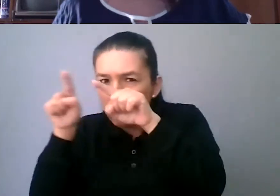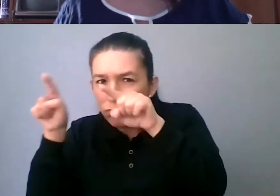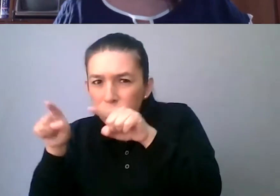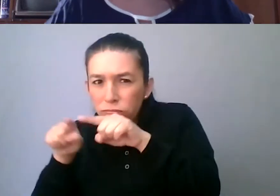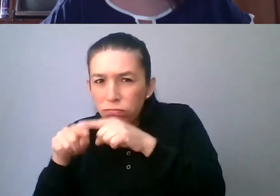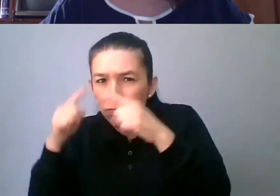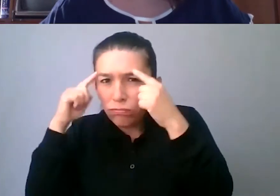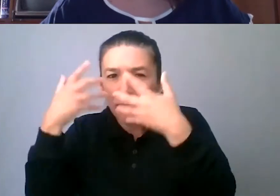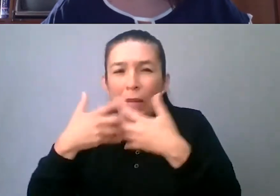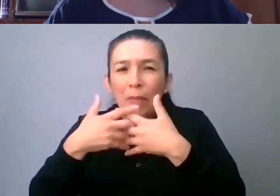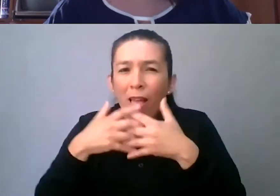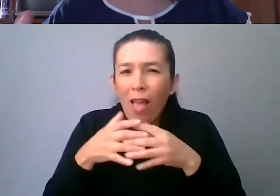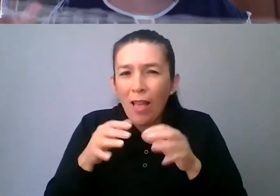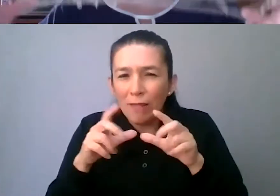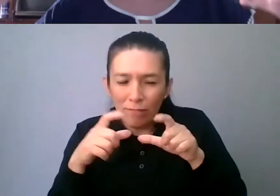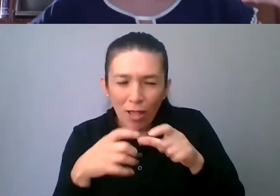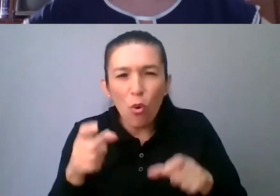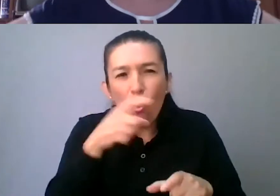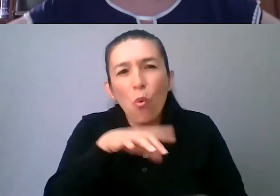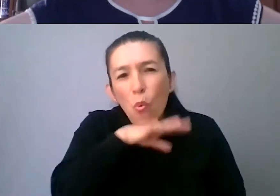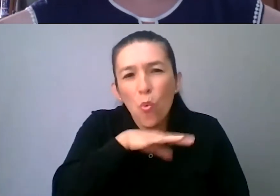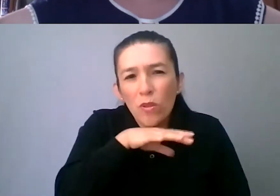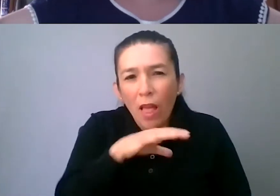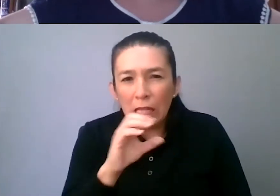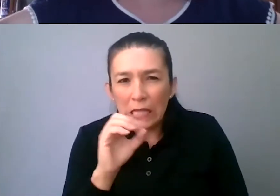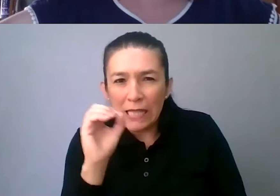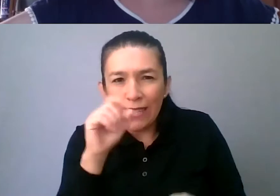hay geometría, hay espacialidad,